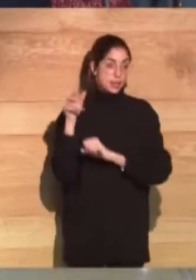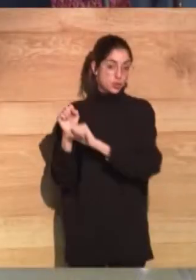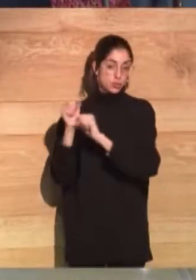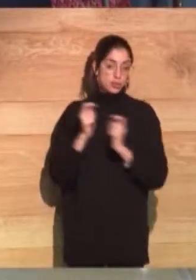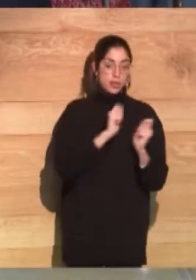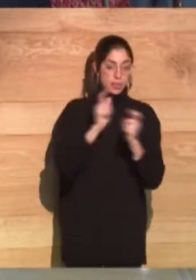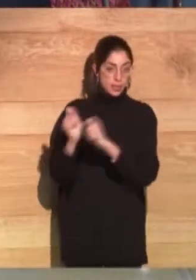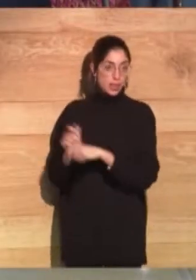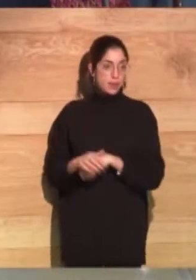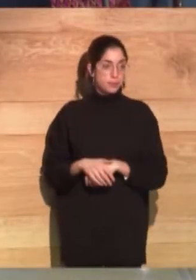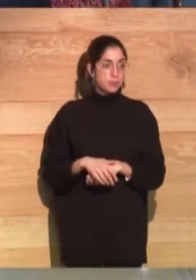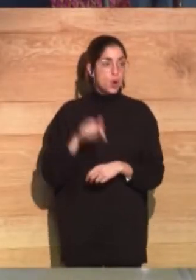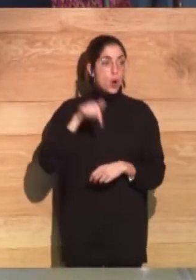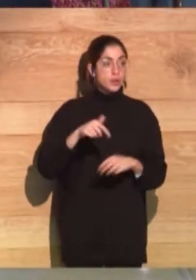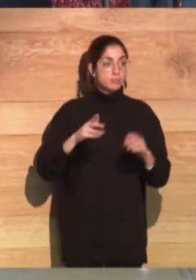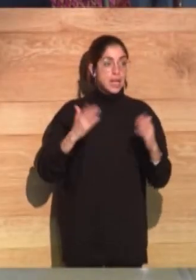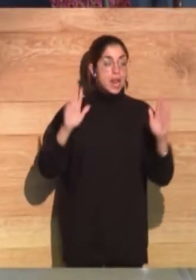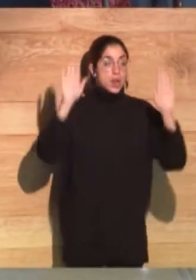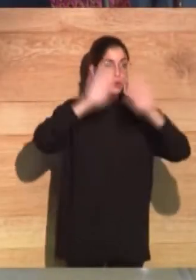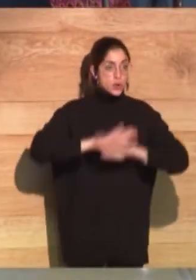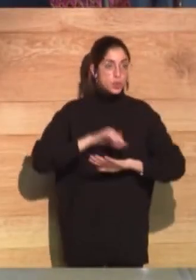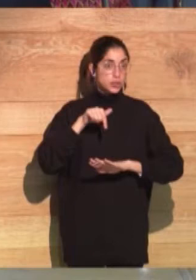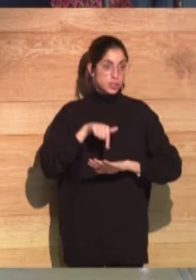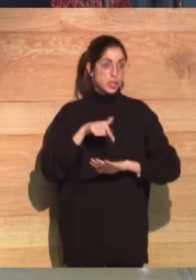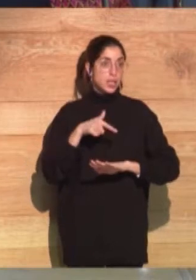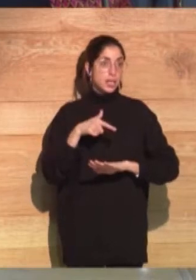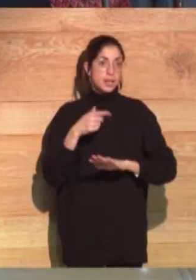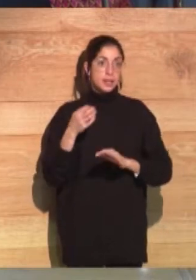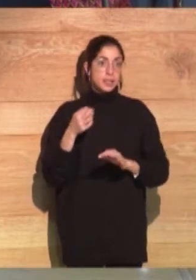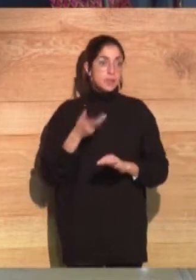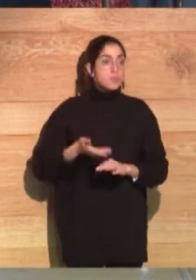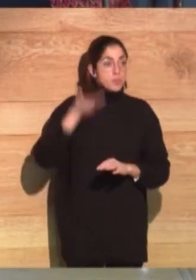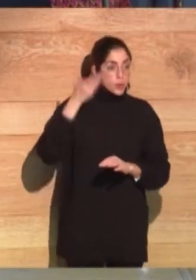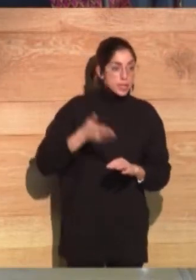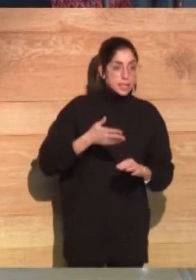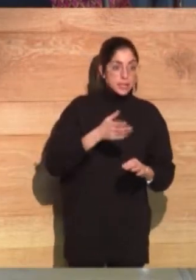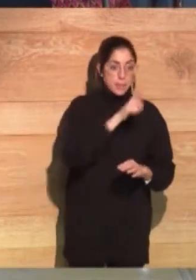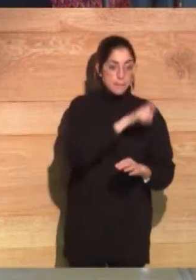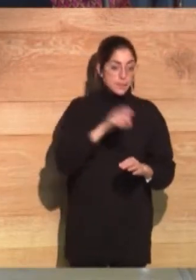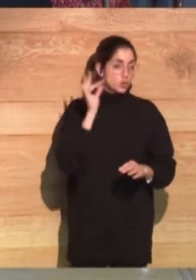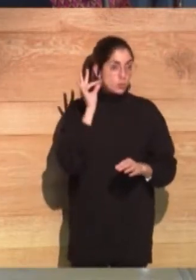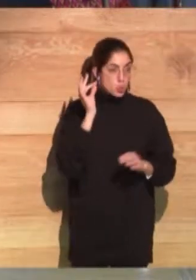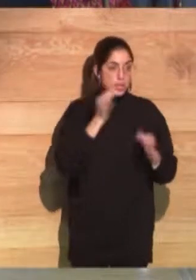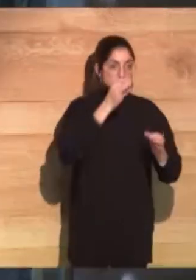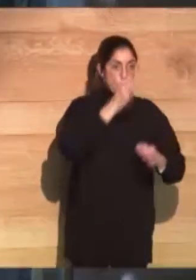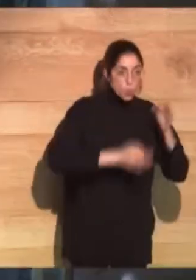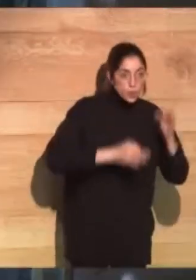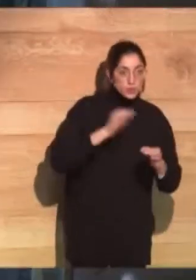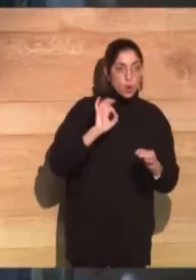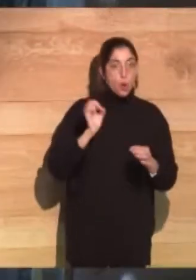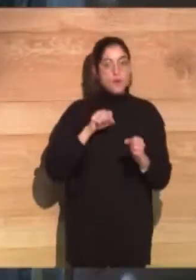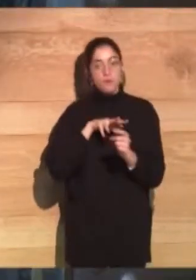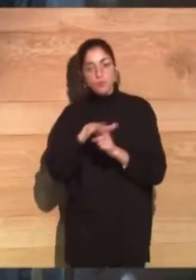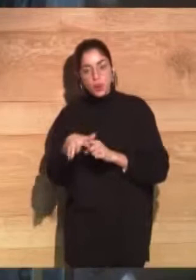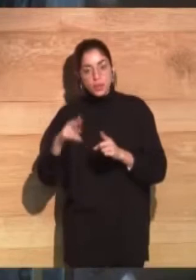honor esta noche en Women in Legal World, qué importante es tener mujeres juristas, mujeres que han tenido influencia en la política y